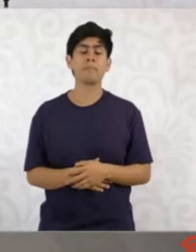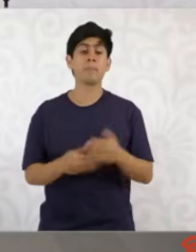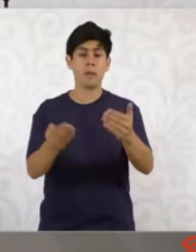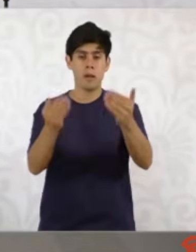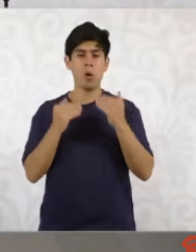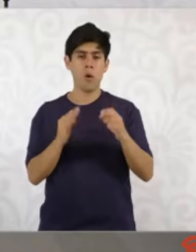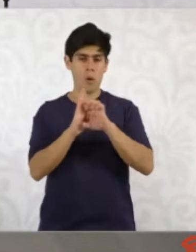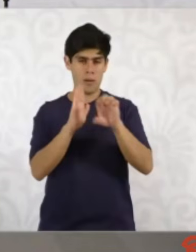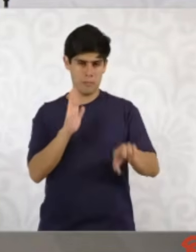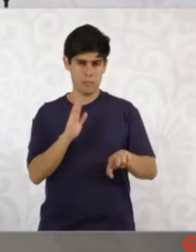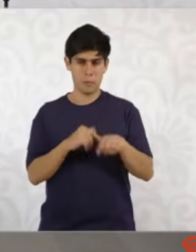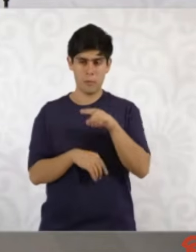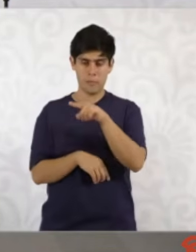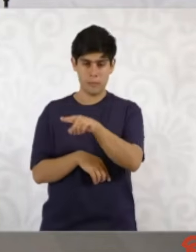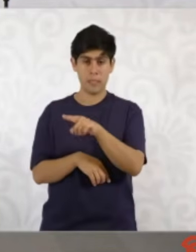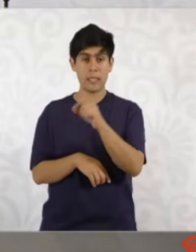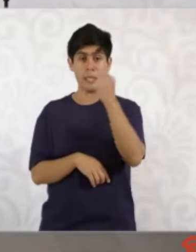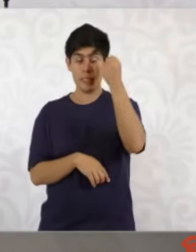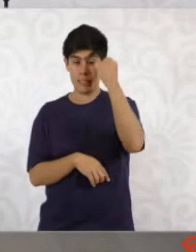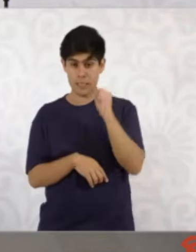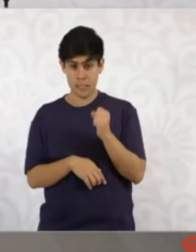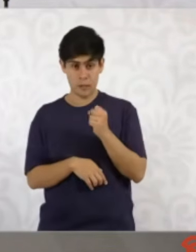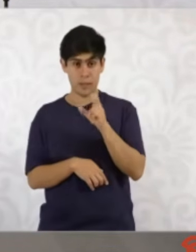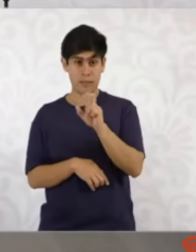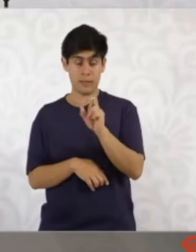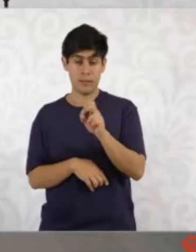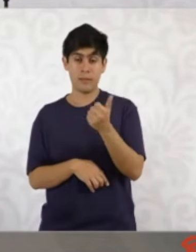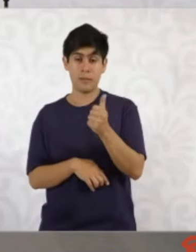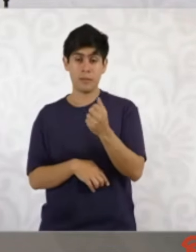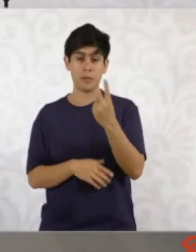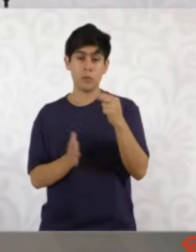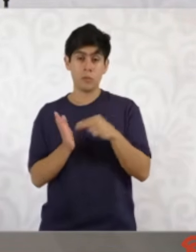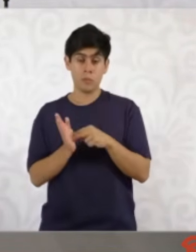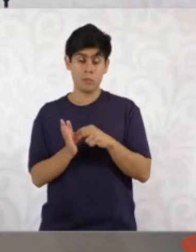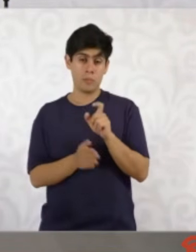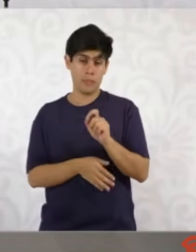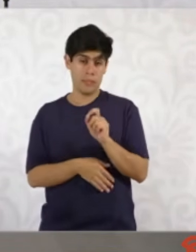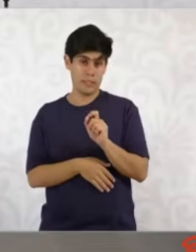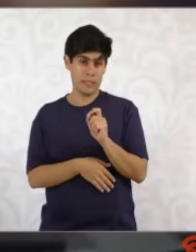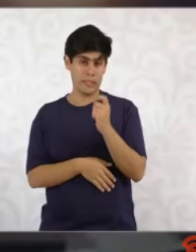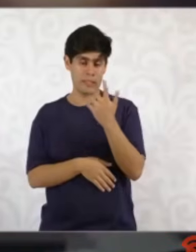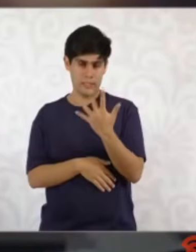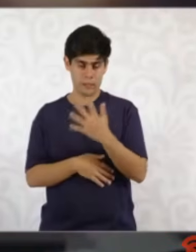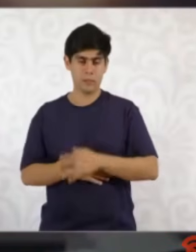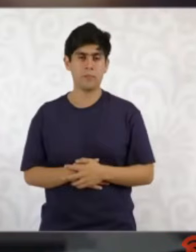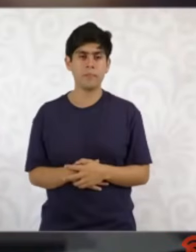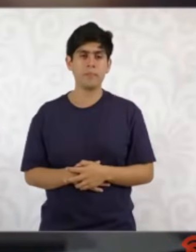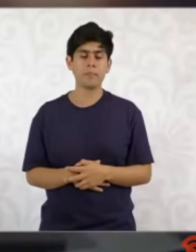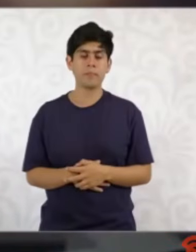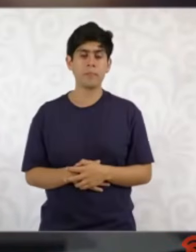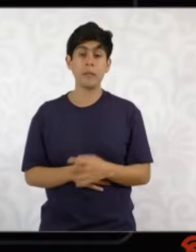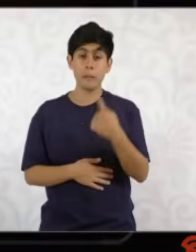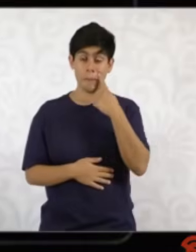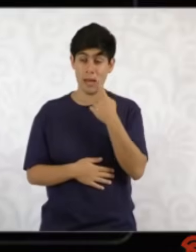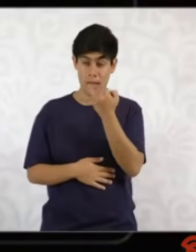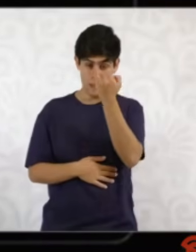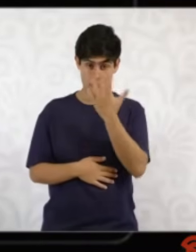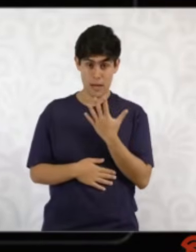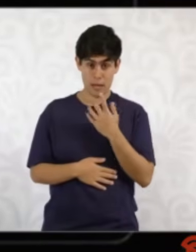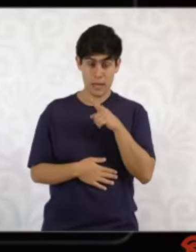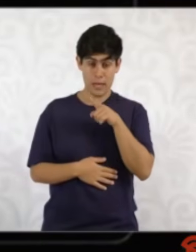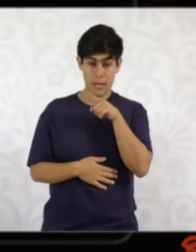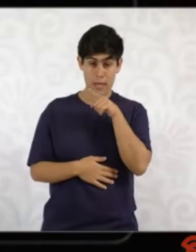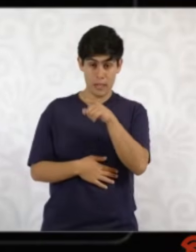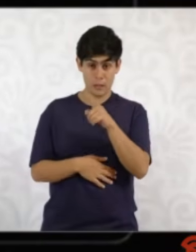abril 2025. Adelante. Las imágenes que usted verá a continuación en su pantalla no son de una película, son de